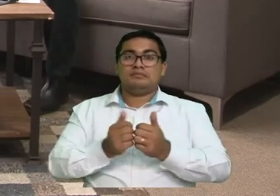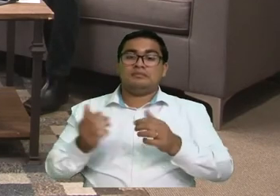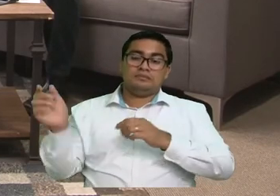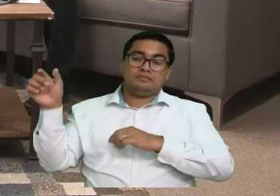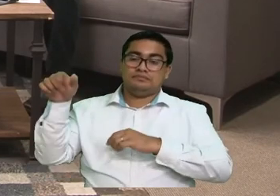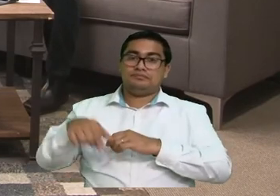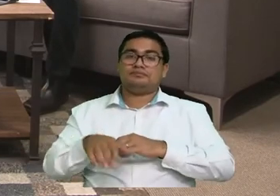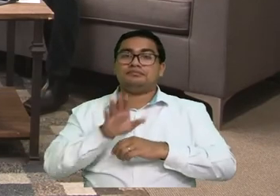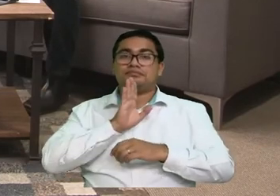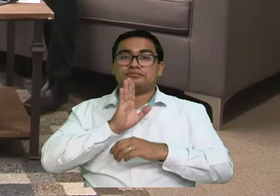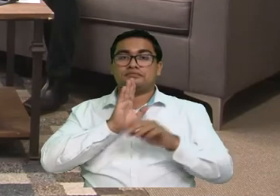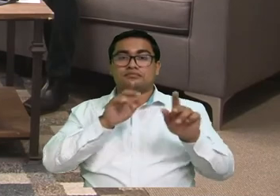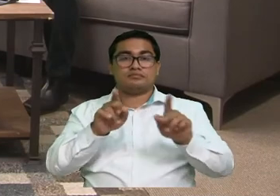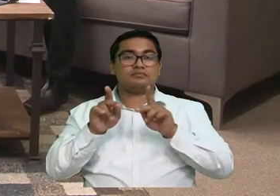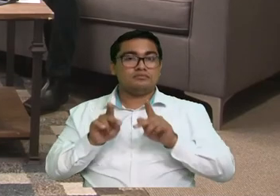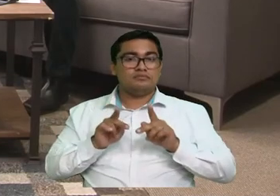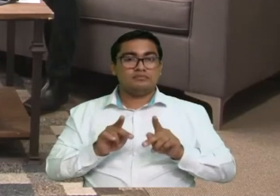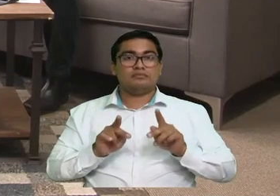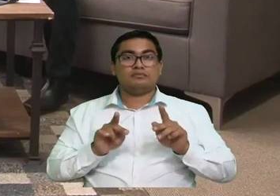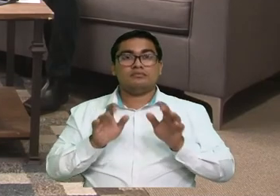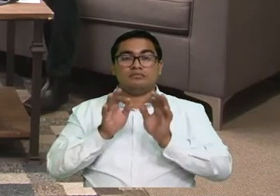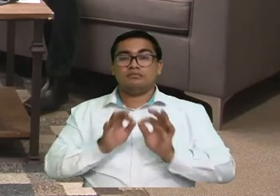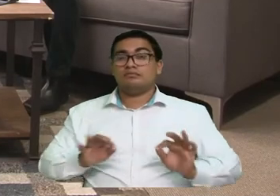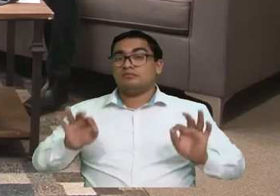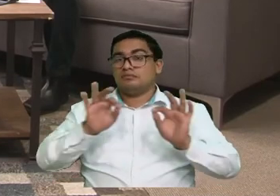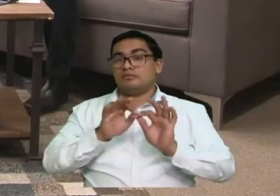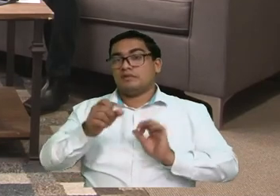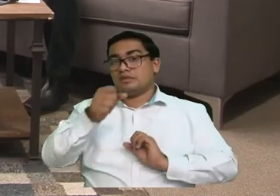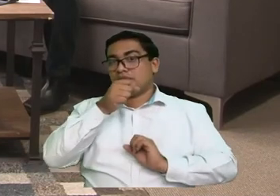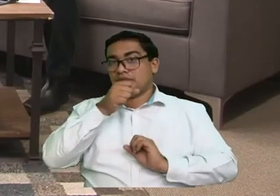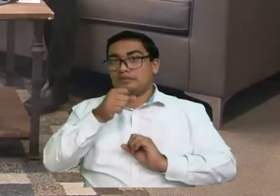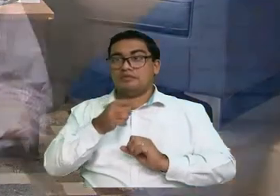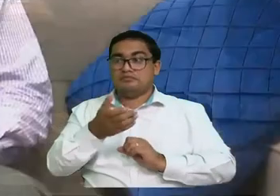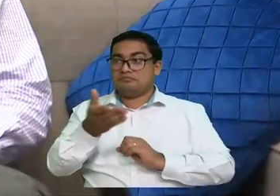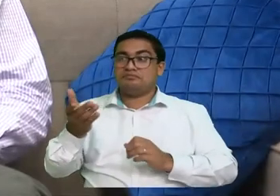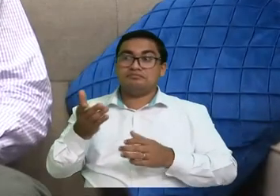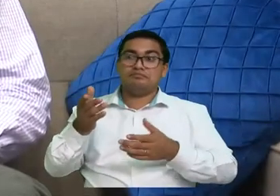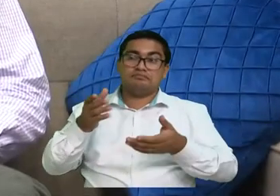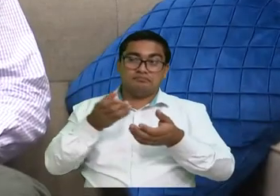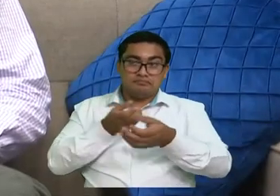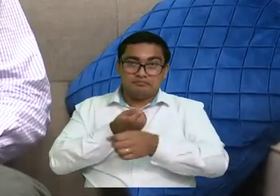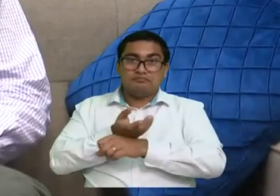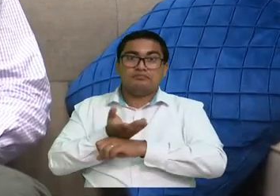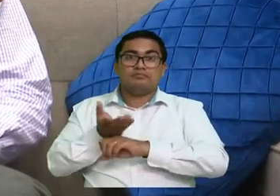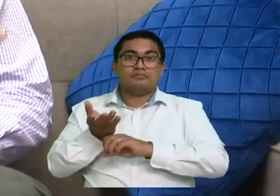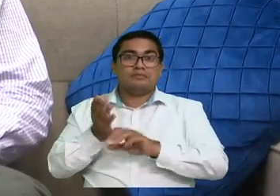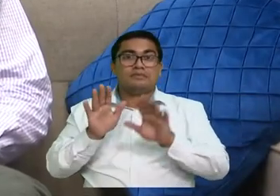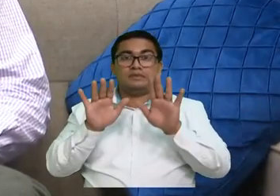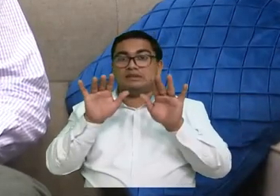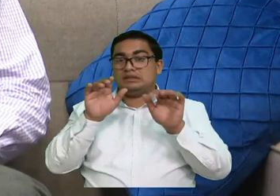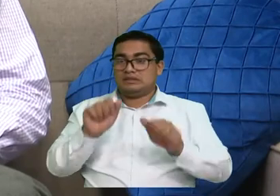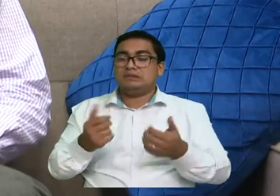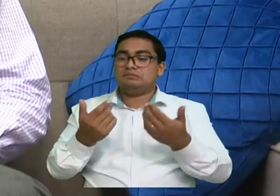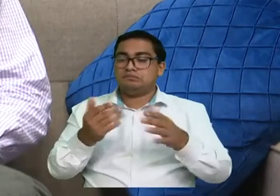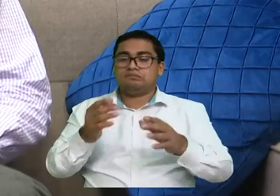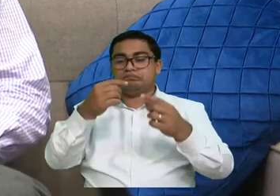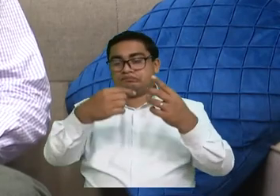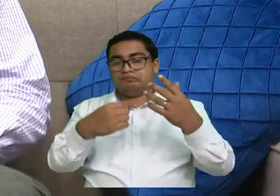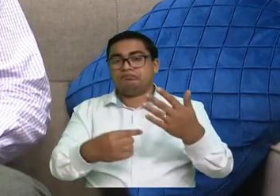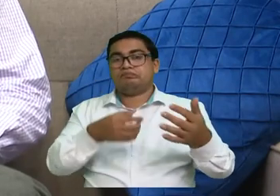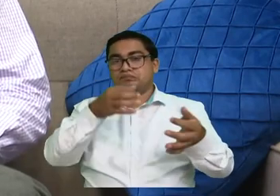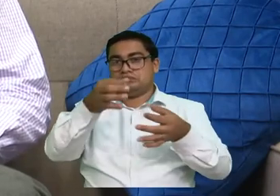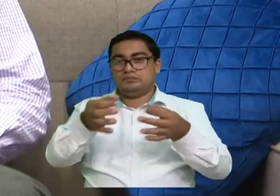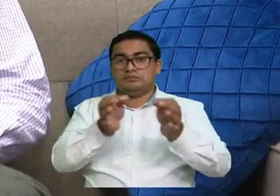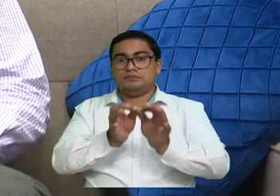para hablar con nuestra audiencia, sin duda alguna información muy importante. Si usted quisiera compartir, sé que ya ha venido desglosando un mensaje